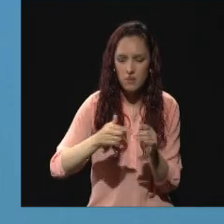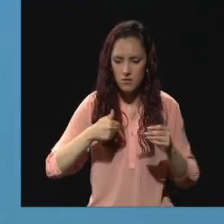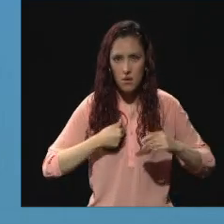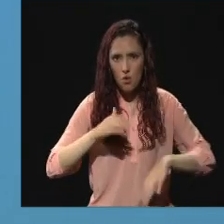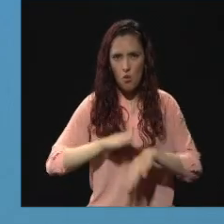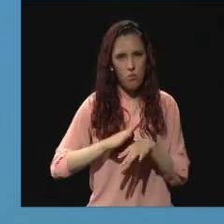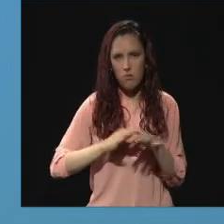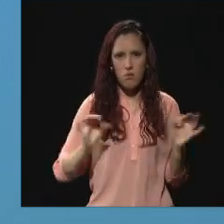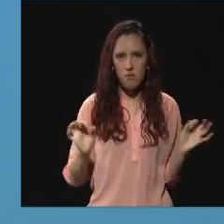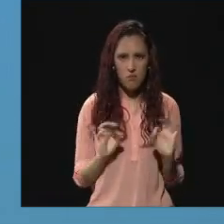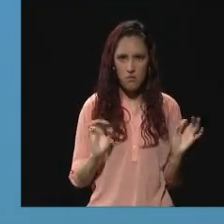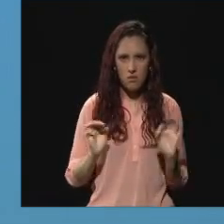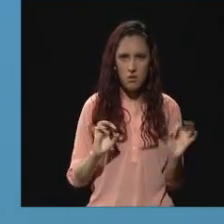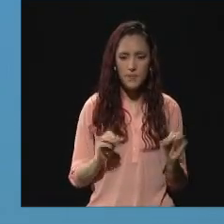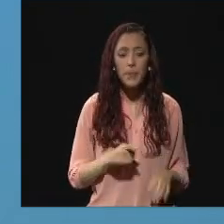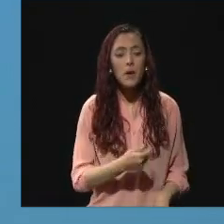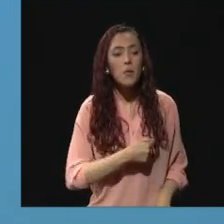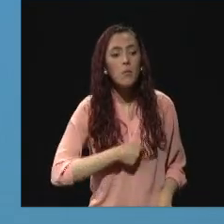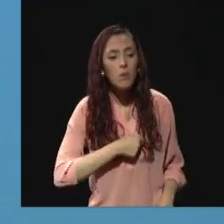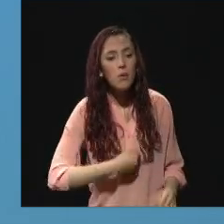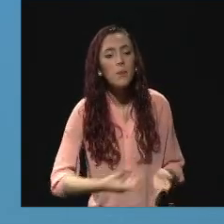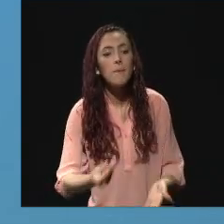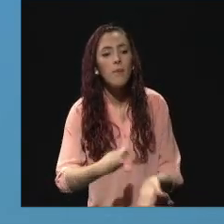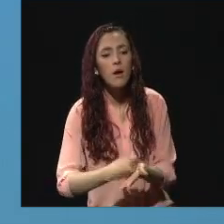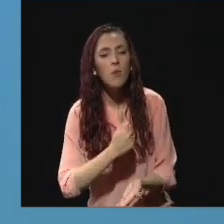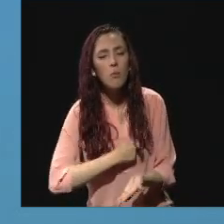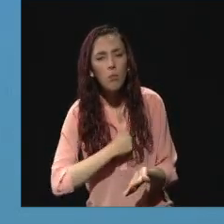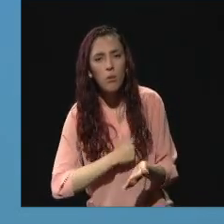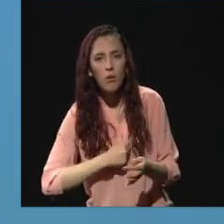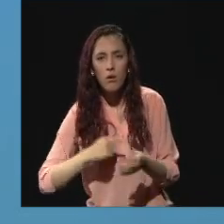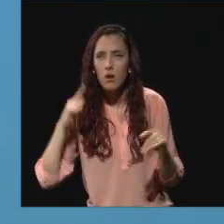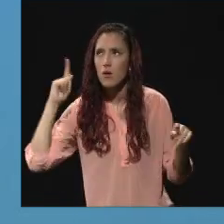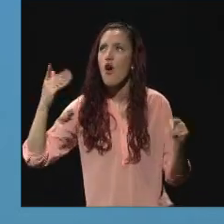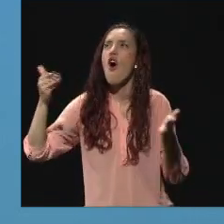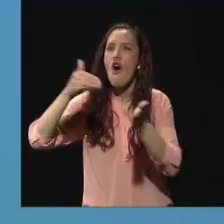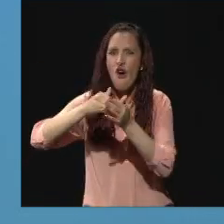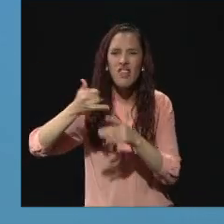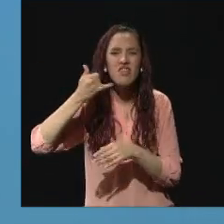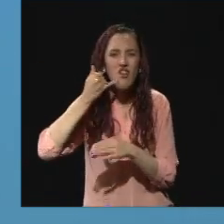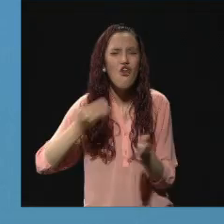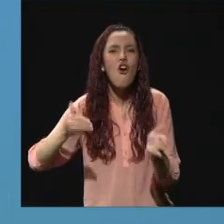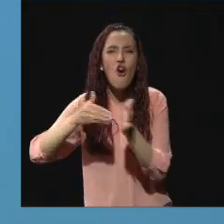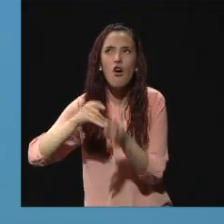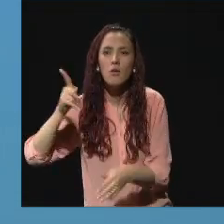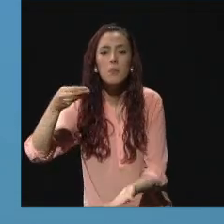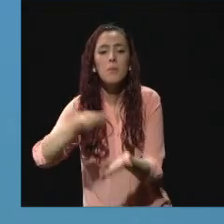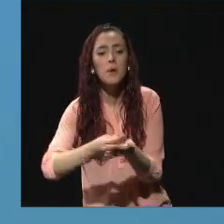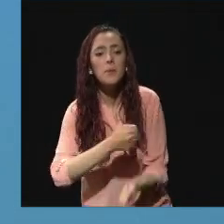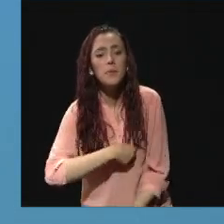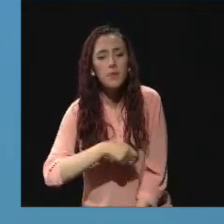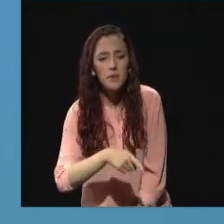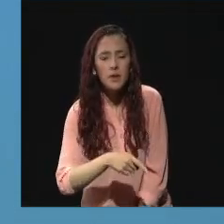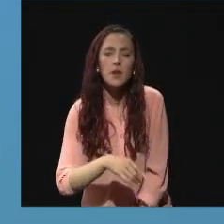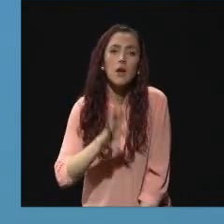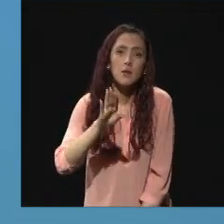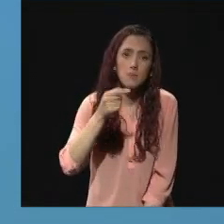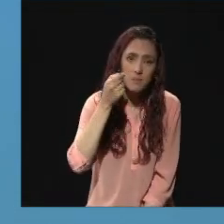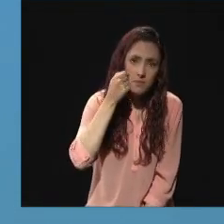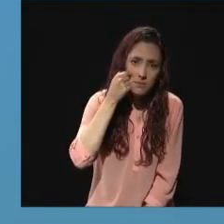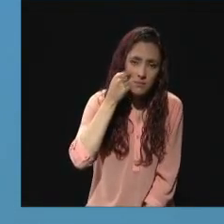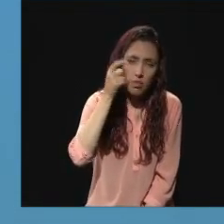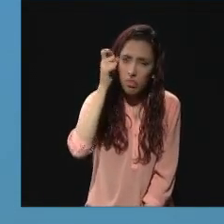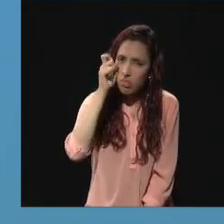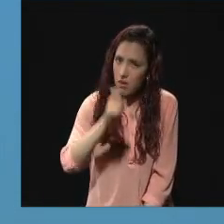conexión de los demás servicios pero importante decir primero que si hay una obligación de las facturas hay que conocerlas y es una obligación